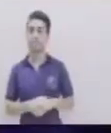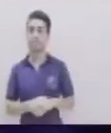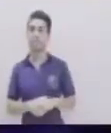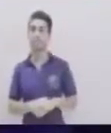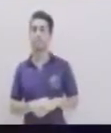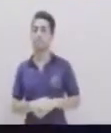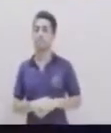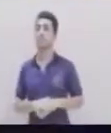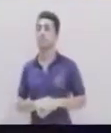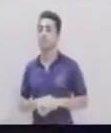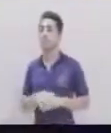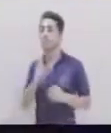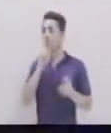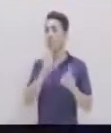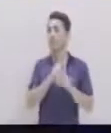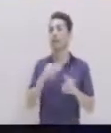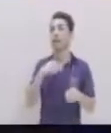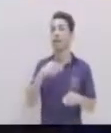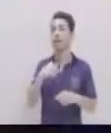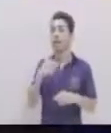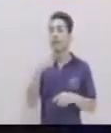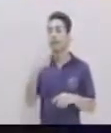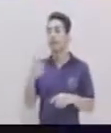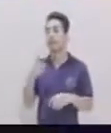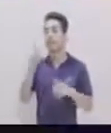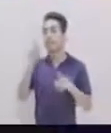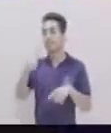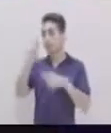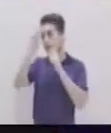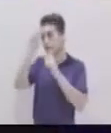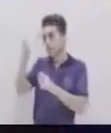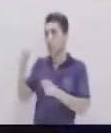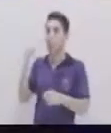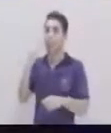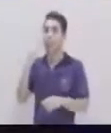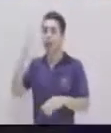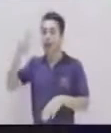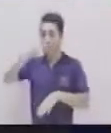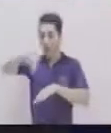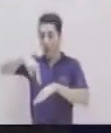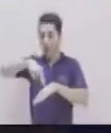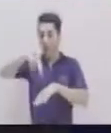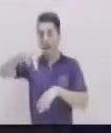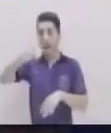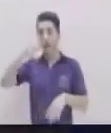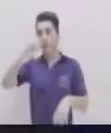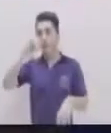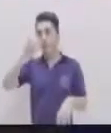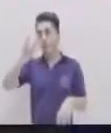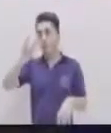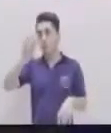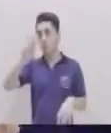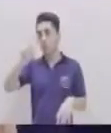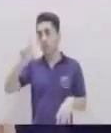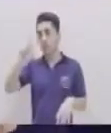nana naru. Y le tenemos un respeto especial porque es quien nos provee de muchas fuentes y